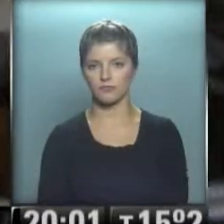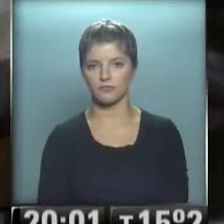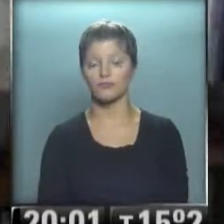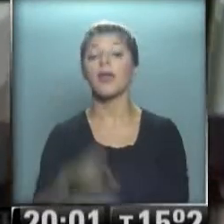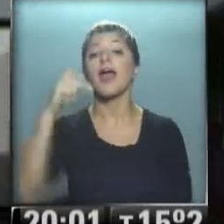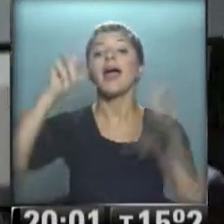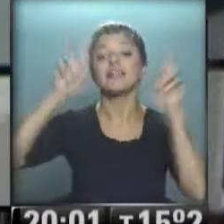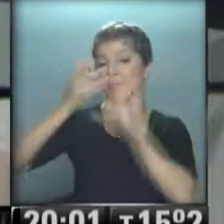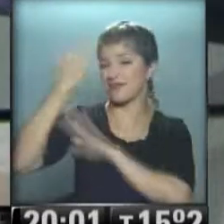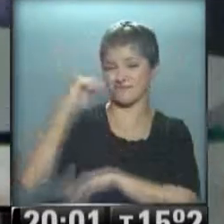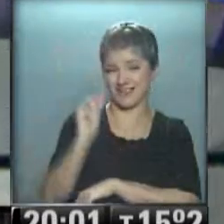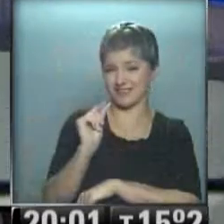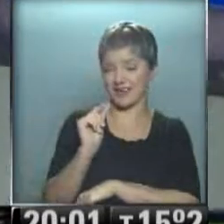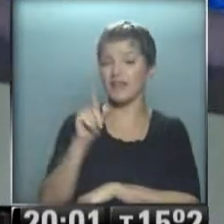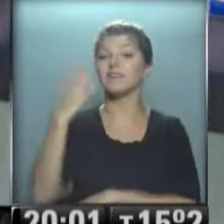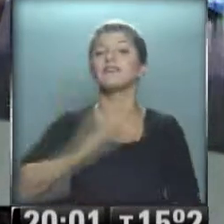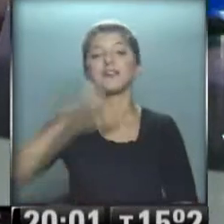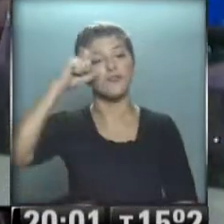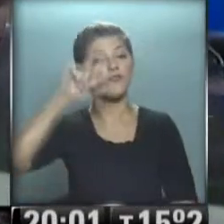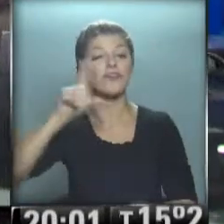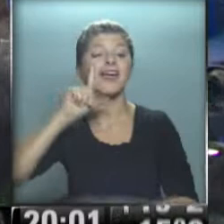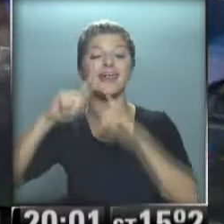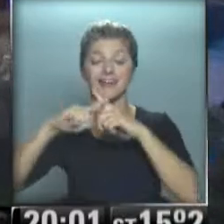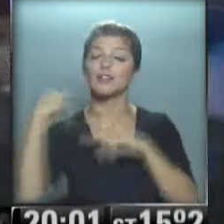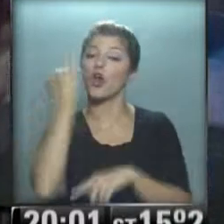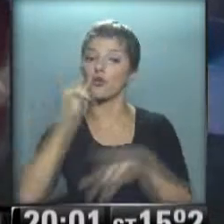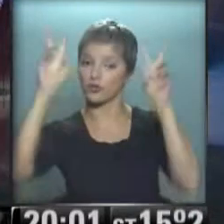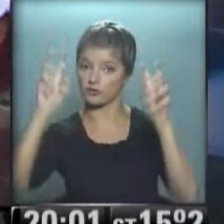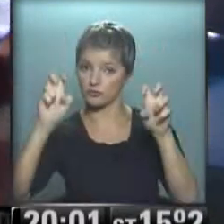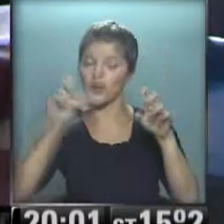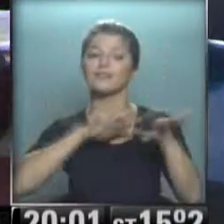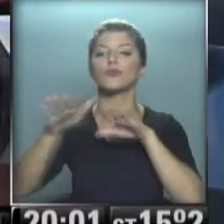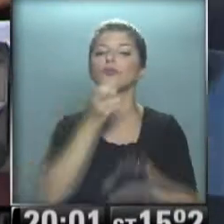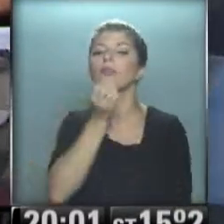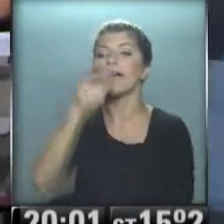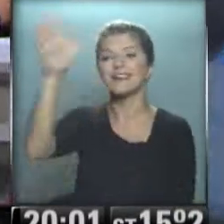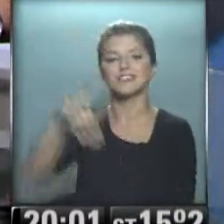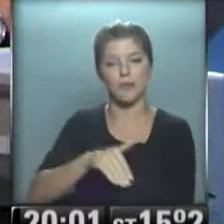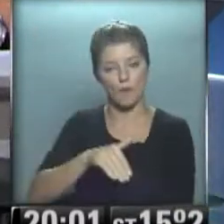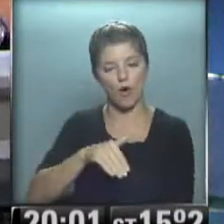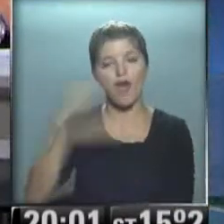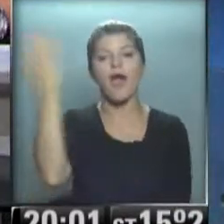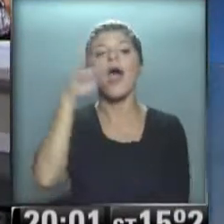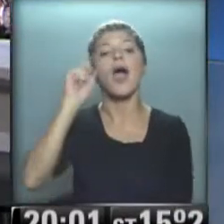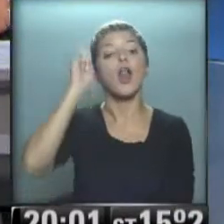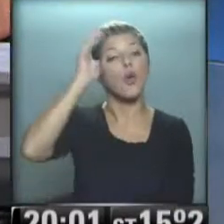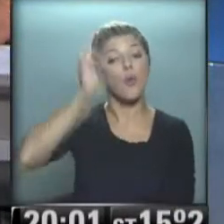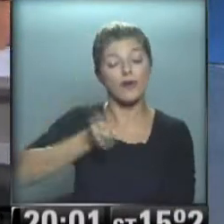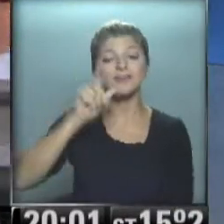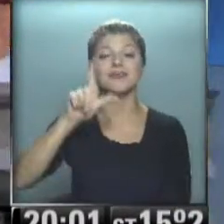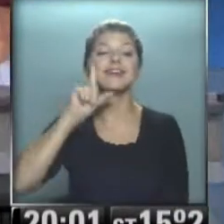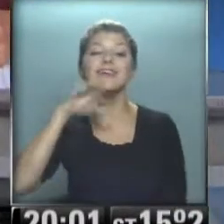Además, se lo adelantábamos recién a través de Felix Taylor en los títulos, la indagatoria llamada a través del juez Ariel Lijo